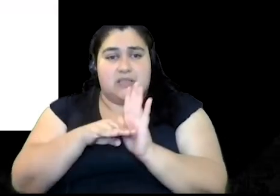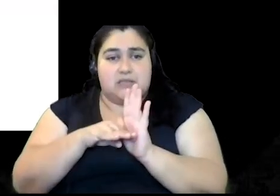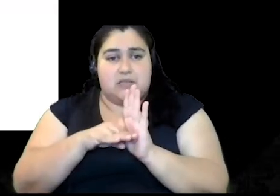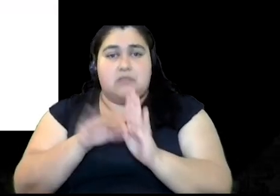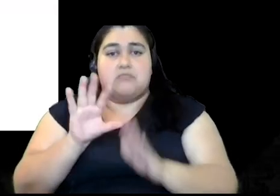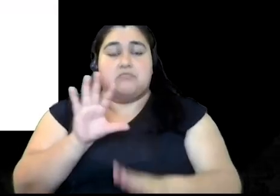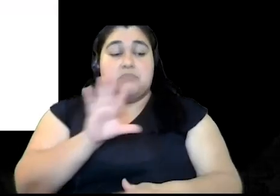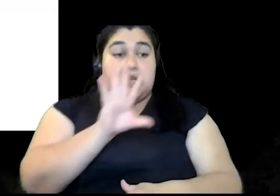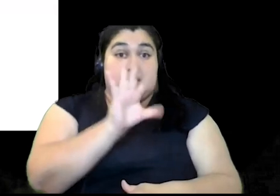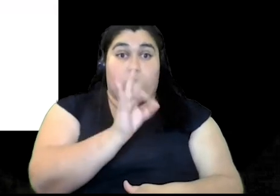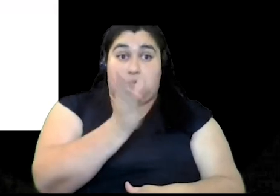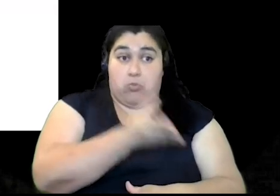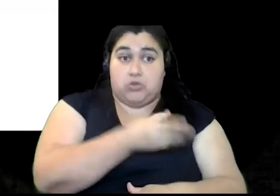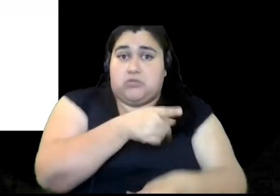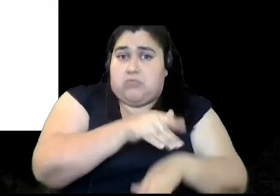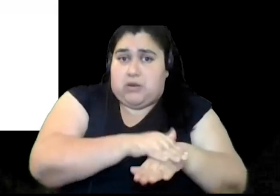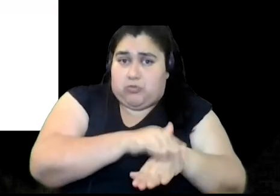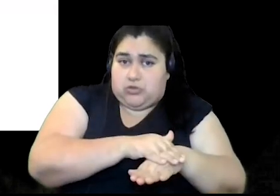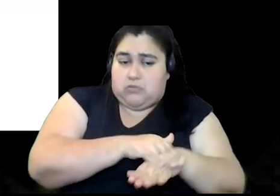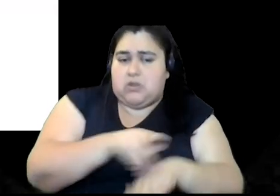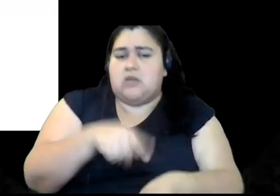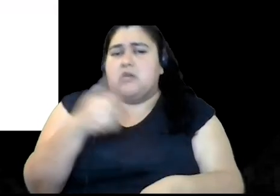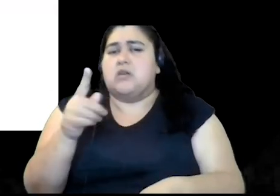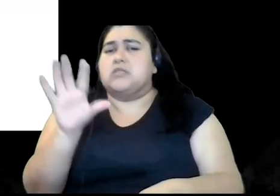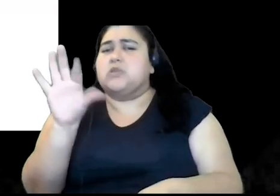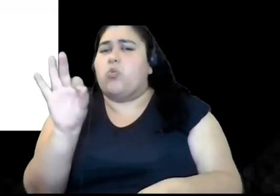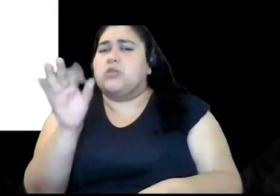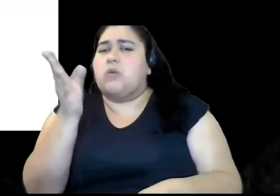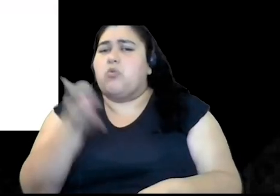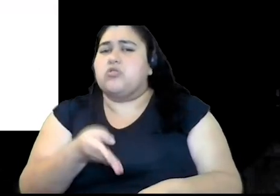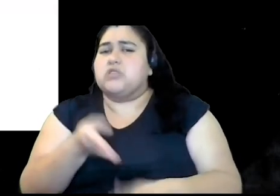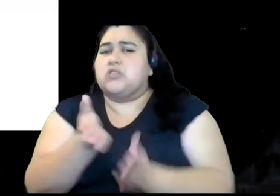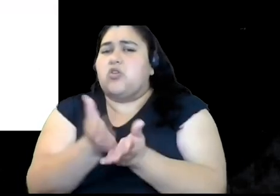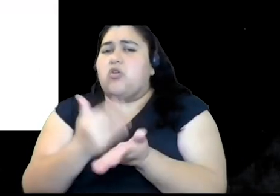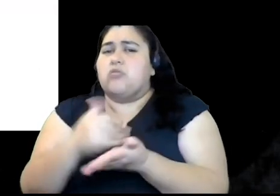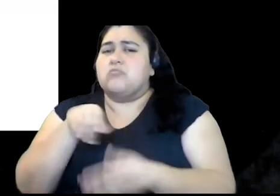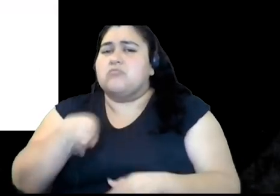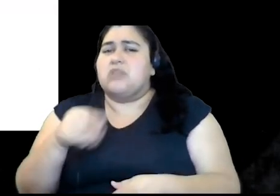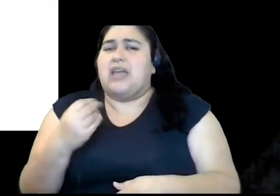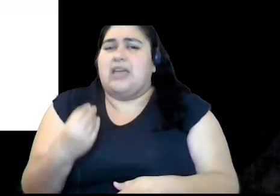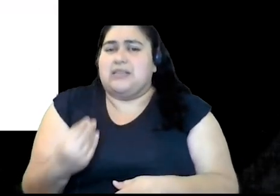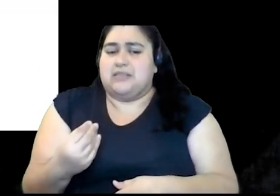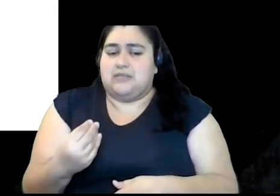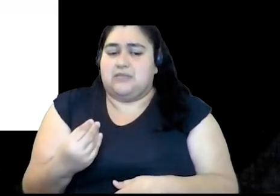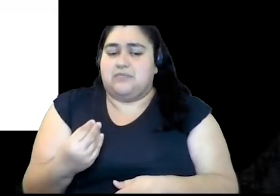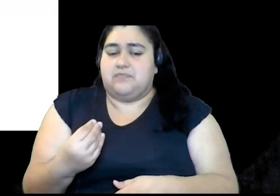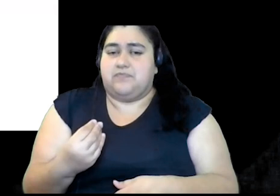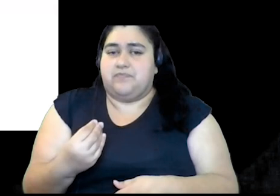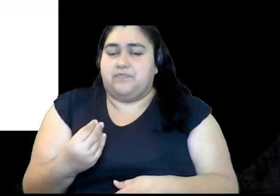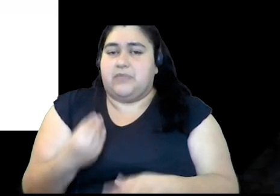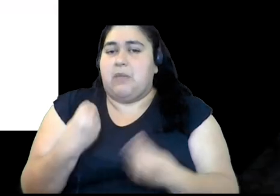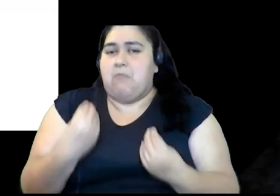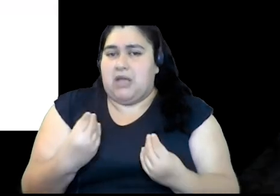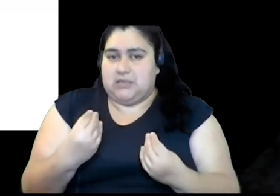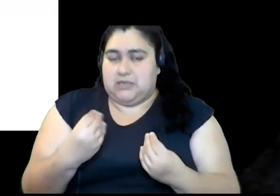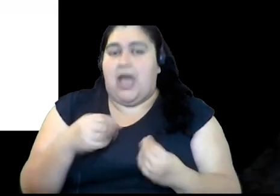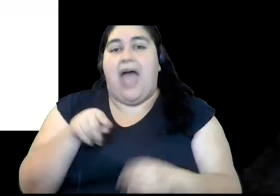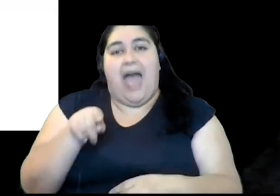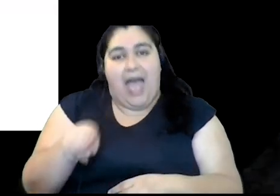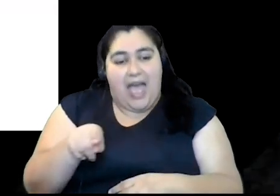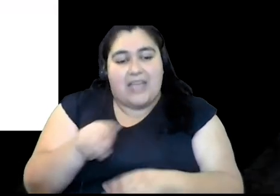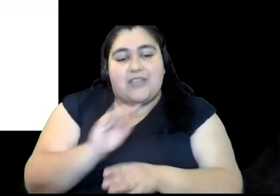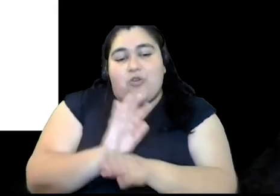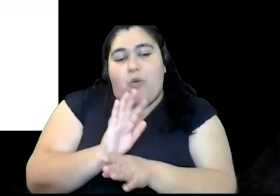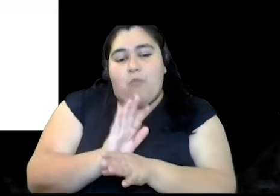otro 50% que le pertenece a la sucesión indivisa? Habría una